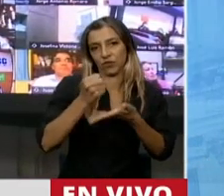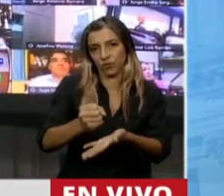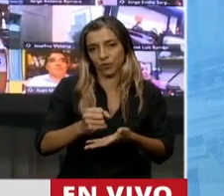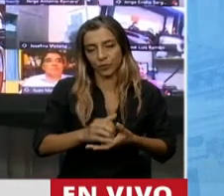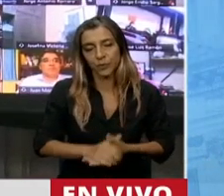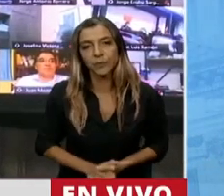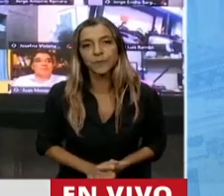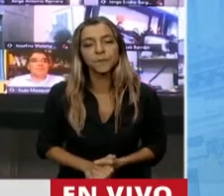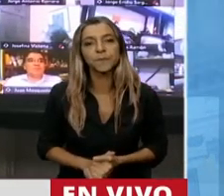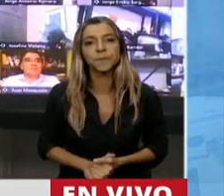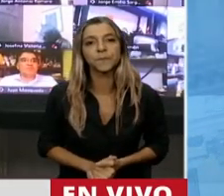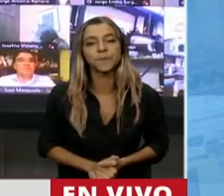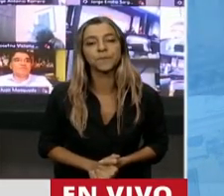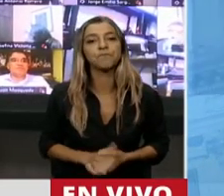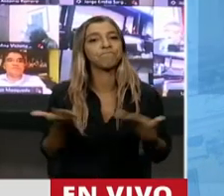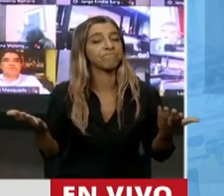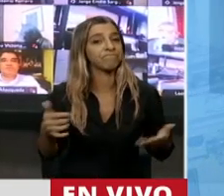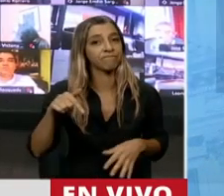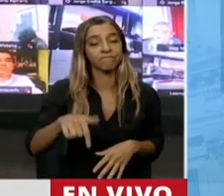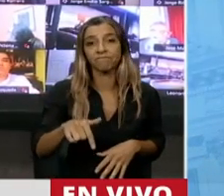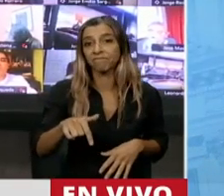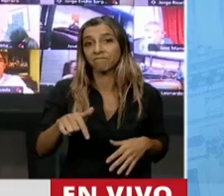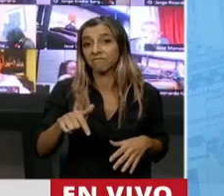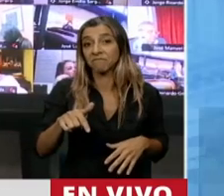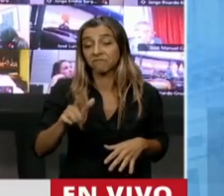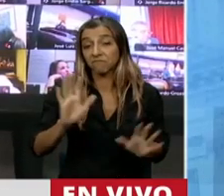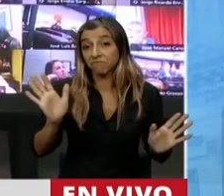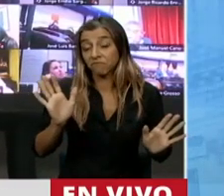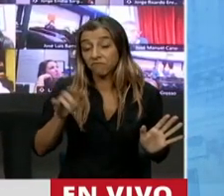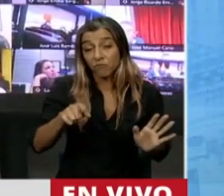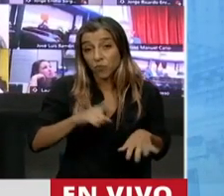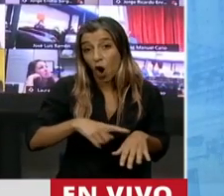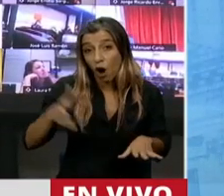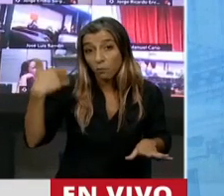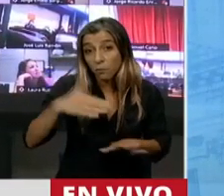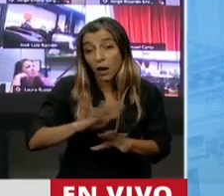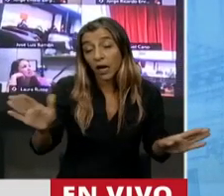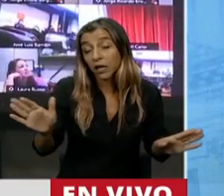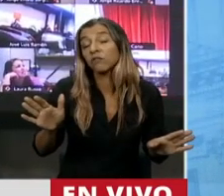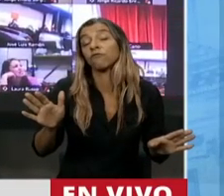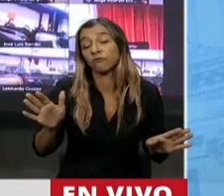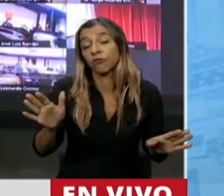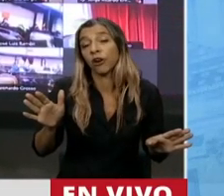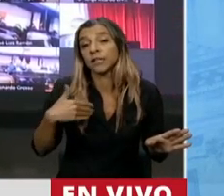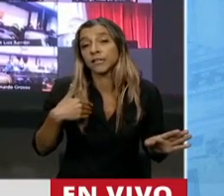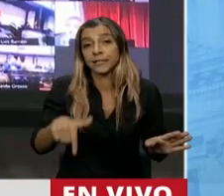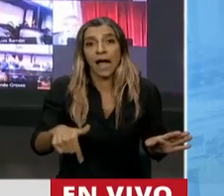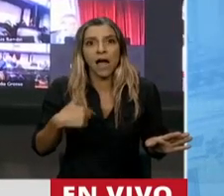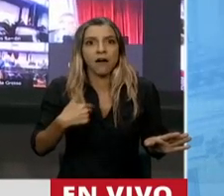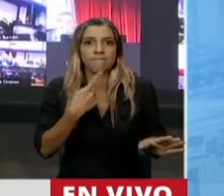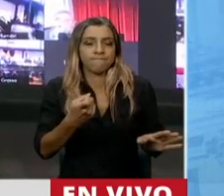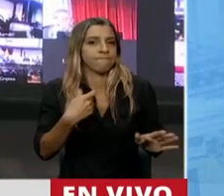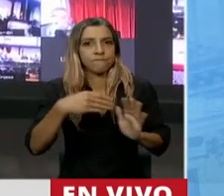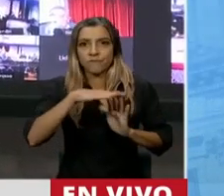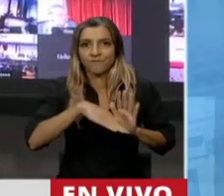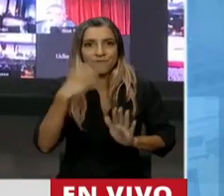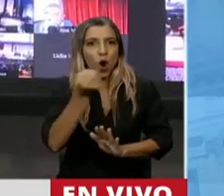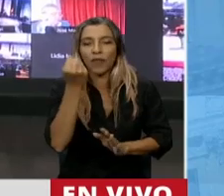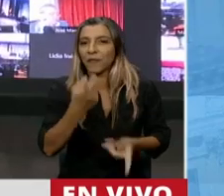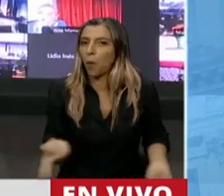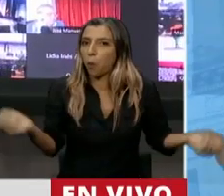anterior. En estos momentos, nunca más necesario, señor presidente, fortalecer este programa. En